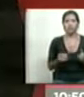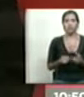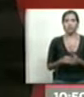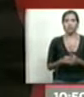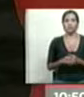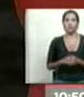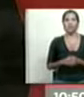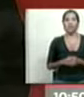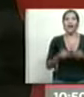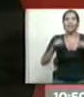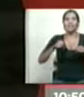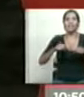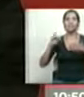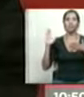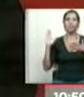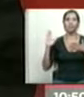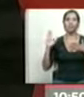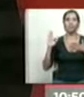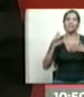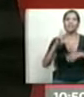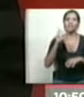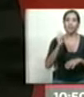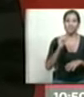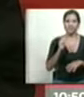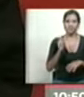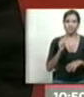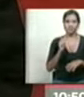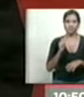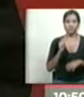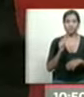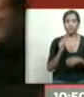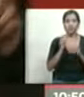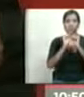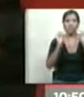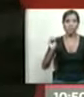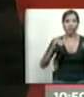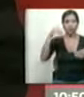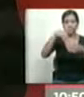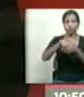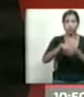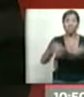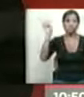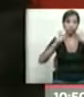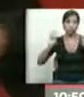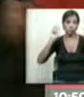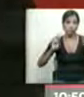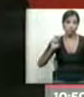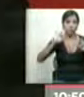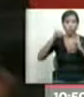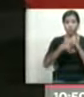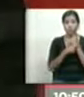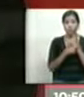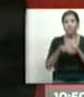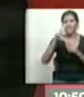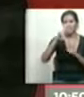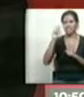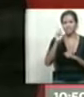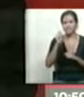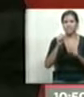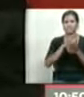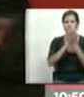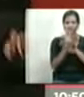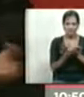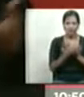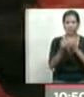Aquí se les prometió que en 3 meses había un llamado a elecciones, según Guaidó, que en 3 meses cesaba la usurpación, que